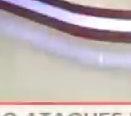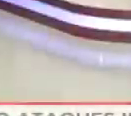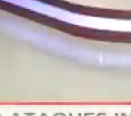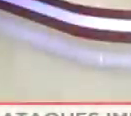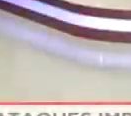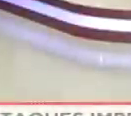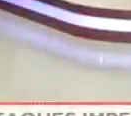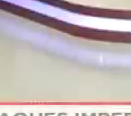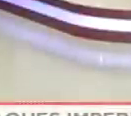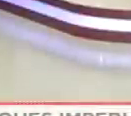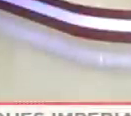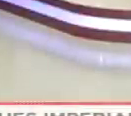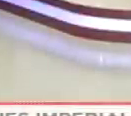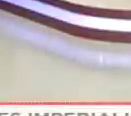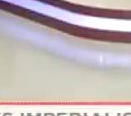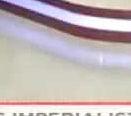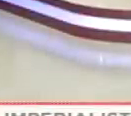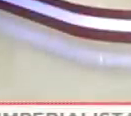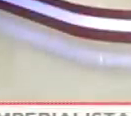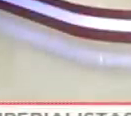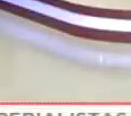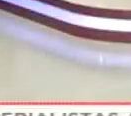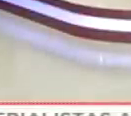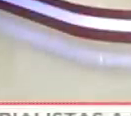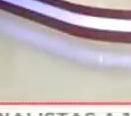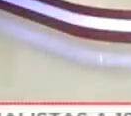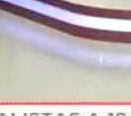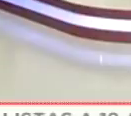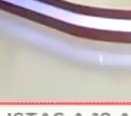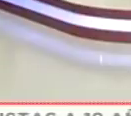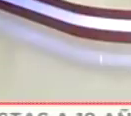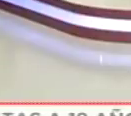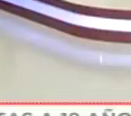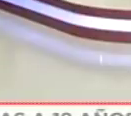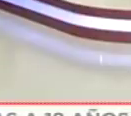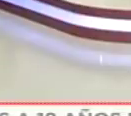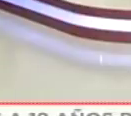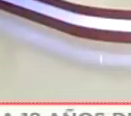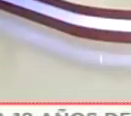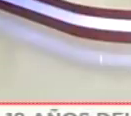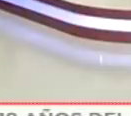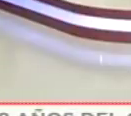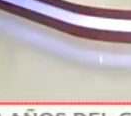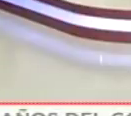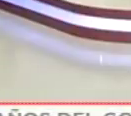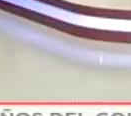Feliz noche para todo el pueblo de Venezuela. Información de último minuto. Vamos a Rampa 4 en el estado La Guaira.